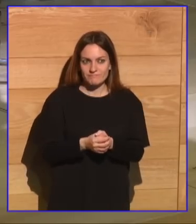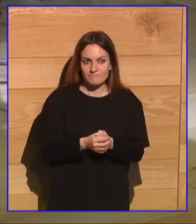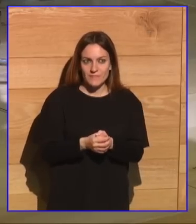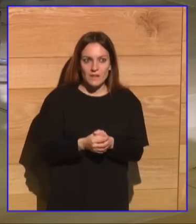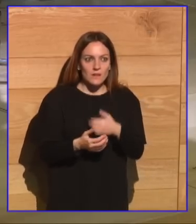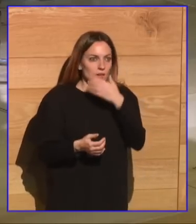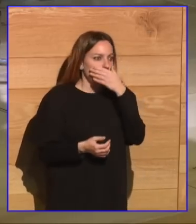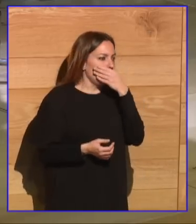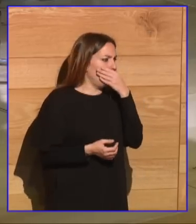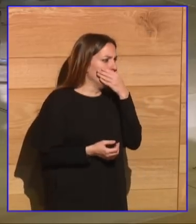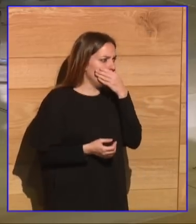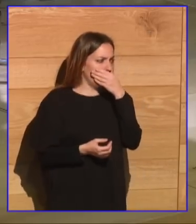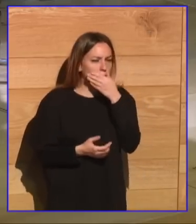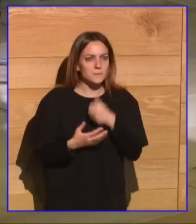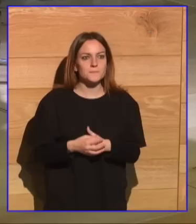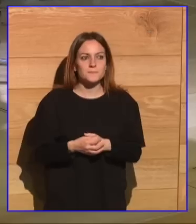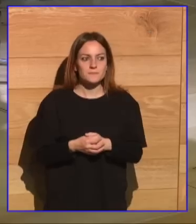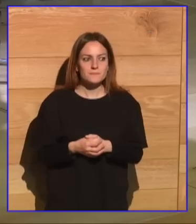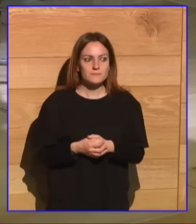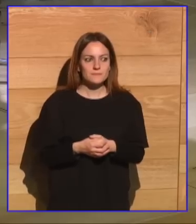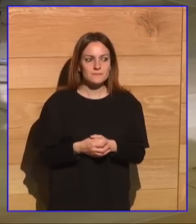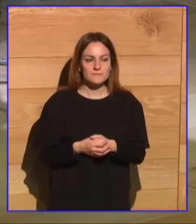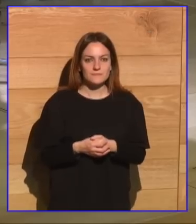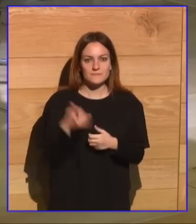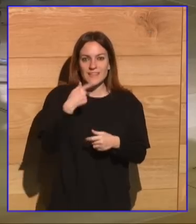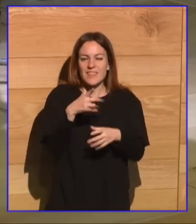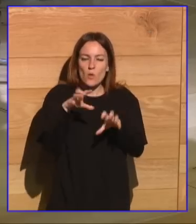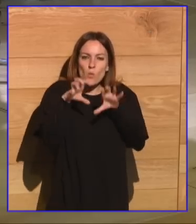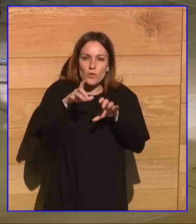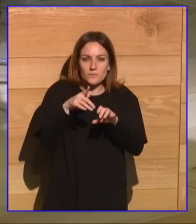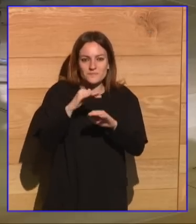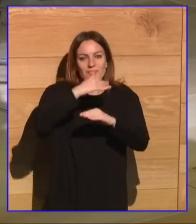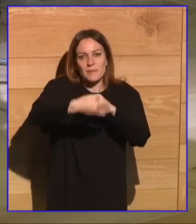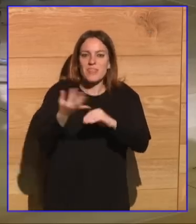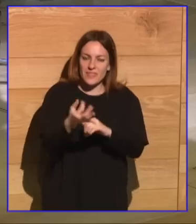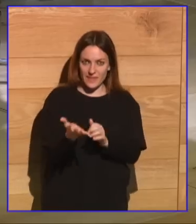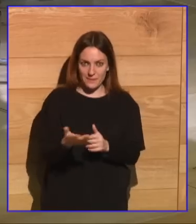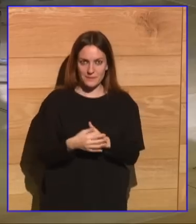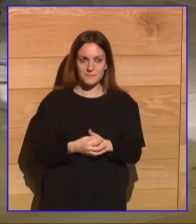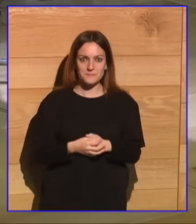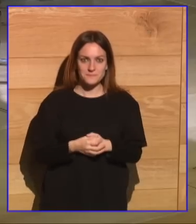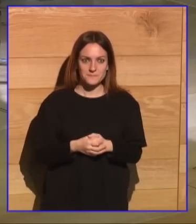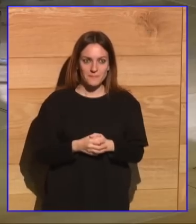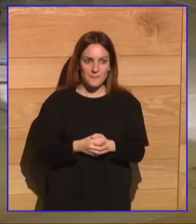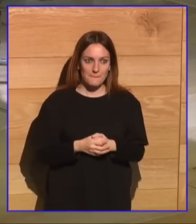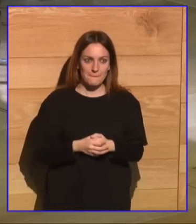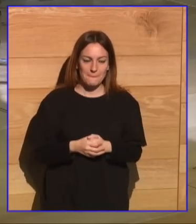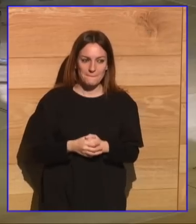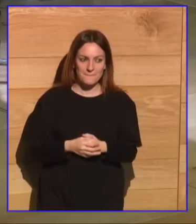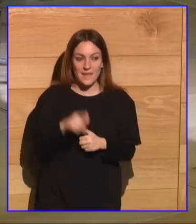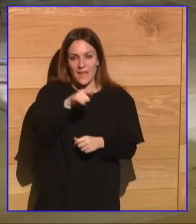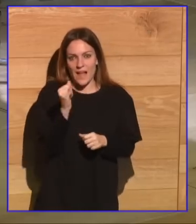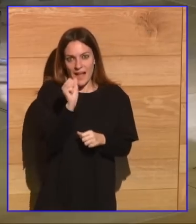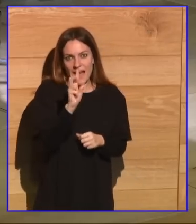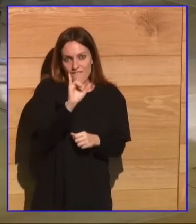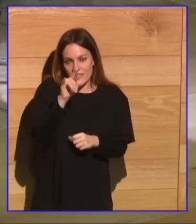Enfatizando. Enfatizando. A Lisa. Que se tape la hucha. En fin, hay muchas maneras. Y entonces... Mucho más delicado, Javi. Mucho